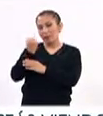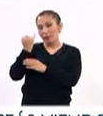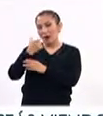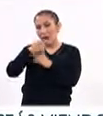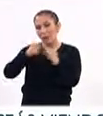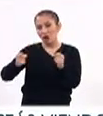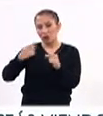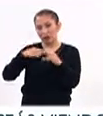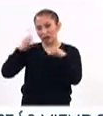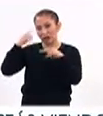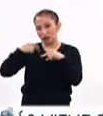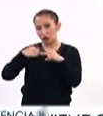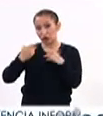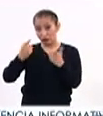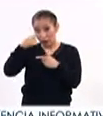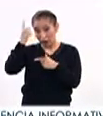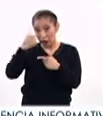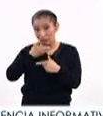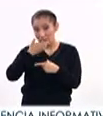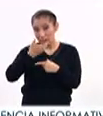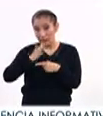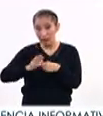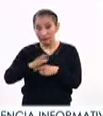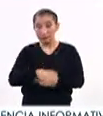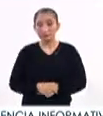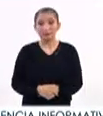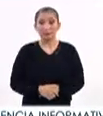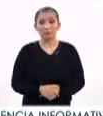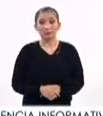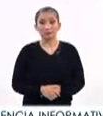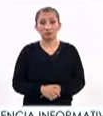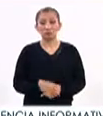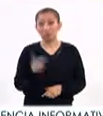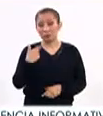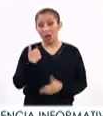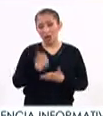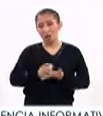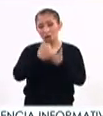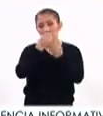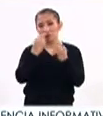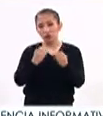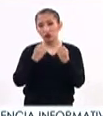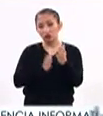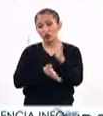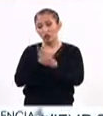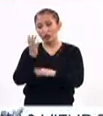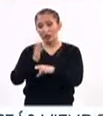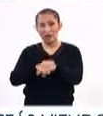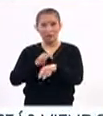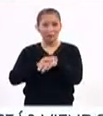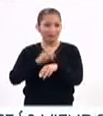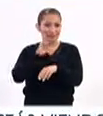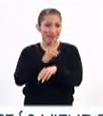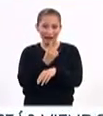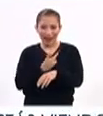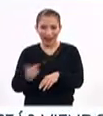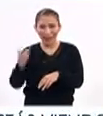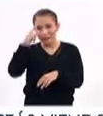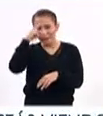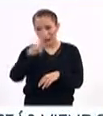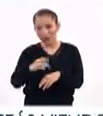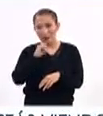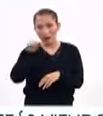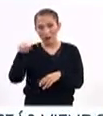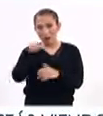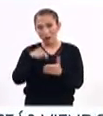¿no? En el nivel que yo estaba. ¿Fue fácil la adaptación? Pues la verdad es que me ayudó mucho, que me fui con una amiga mexicana